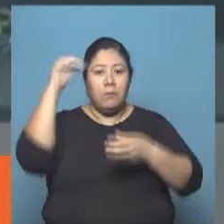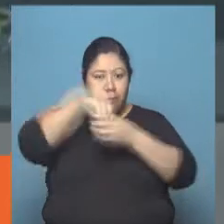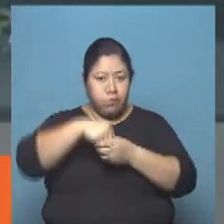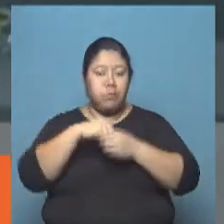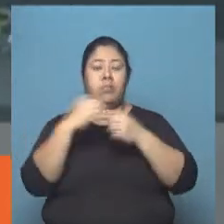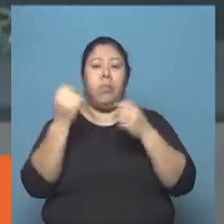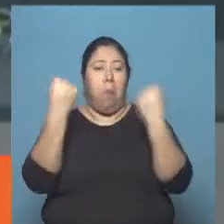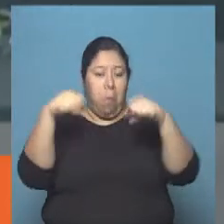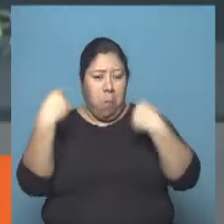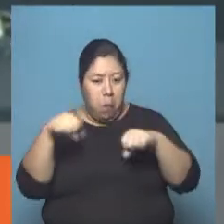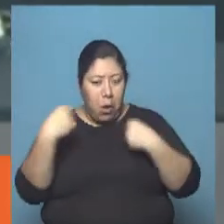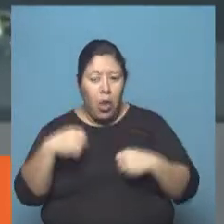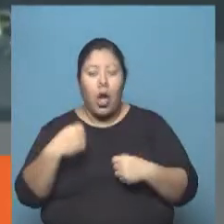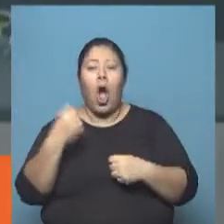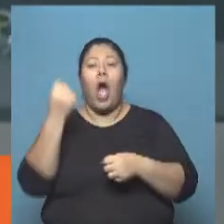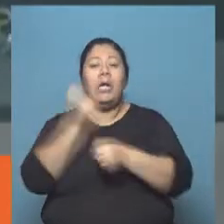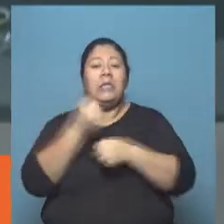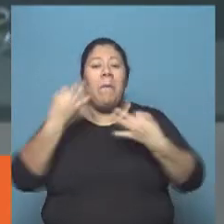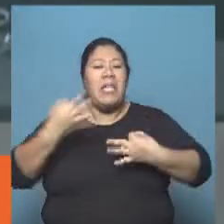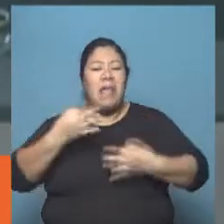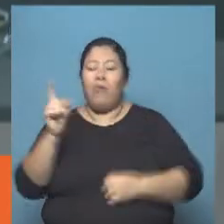especial y sí va a jugar el partido con él.